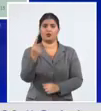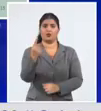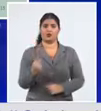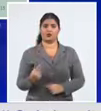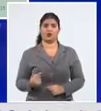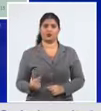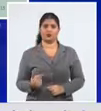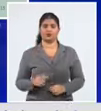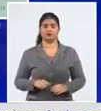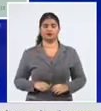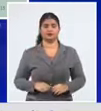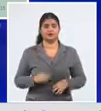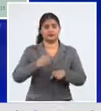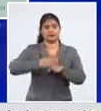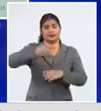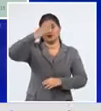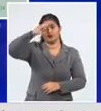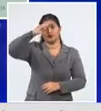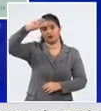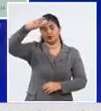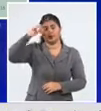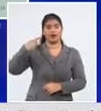Santiago incrementa ayer 60 más,